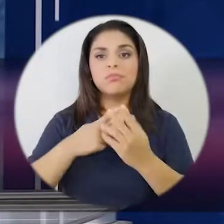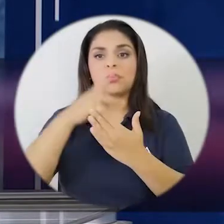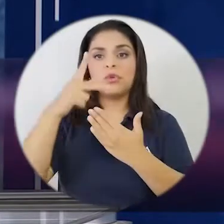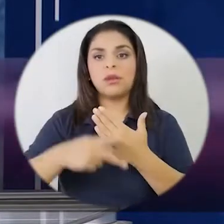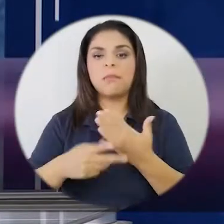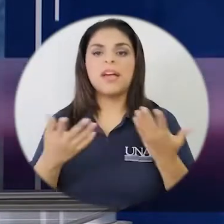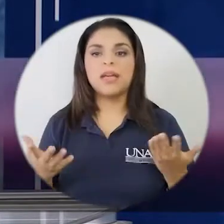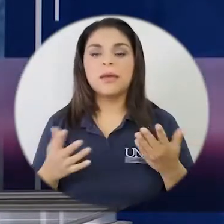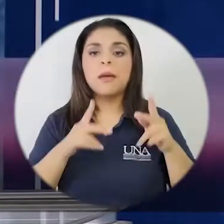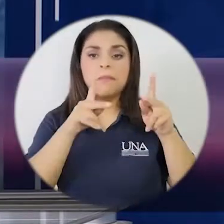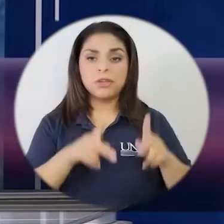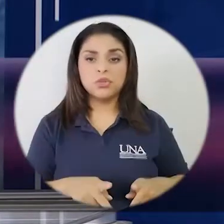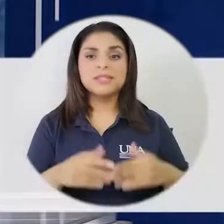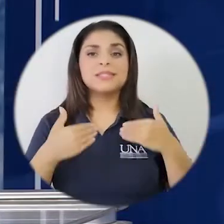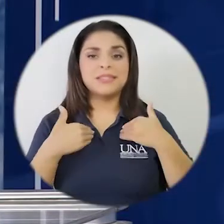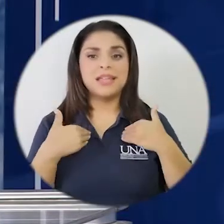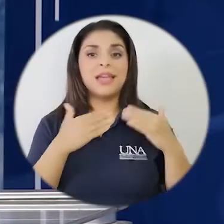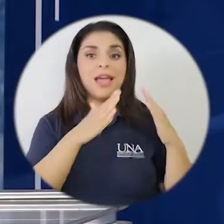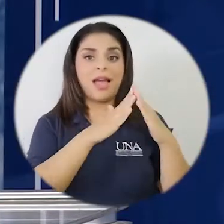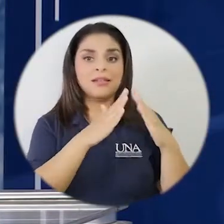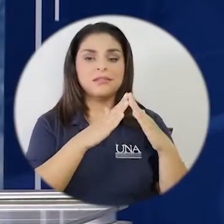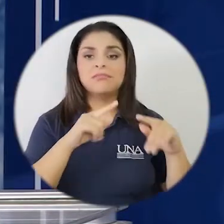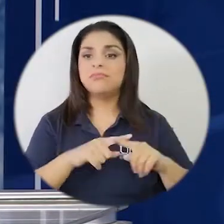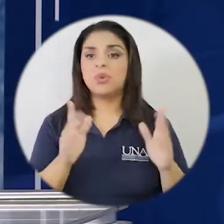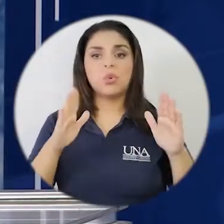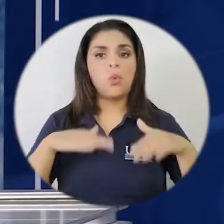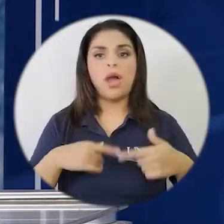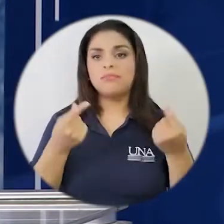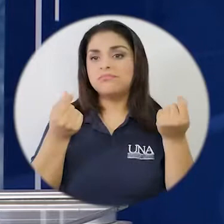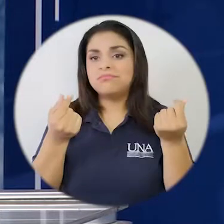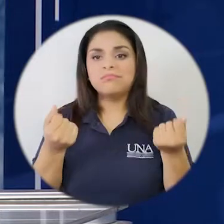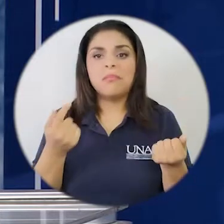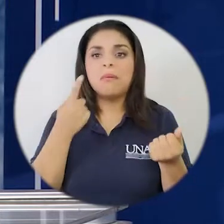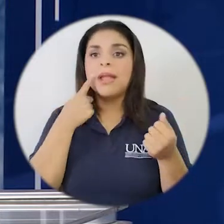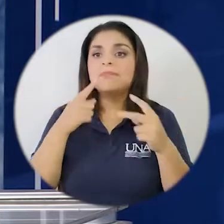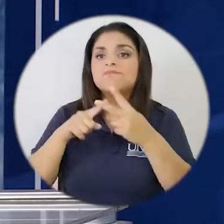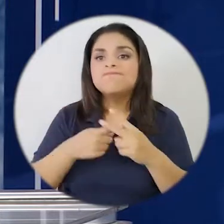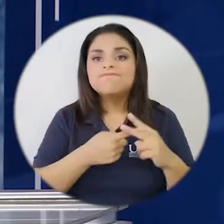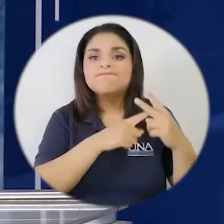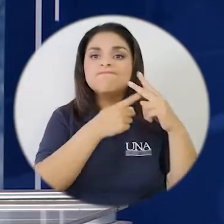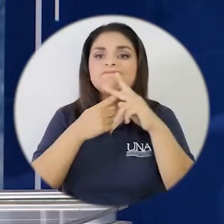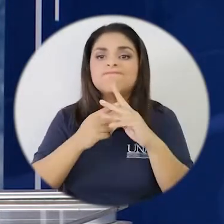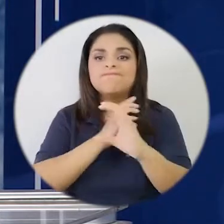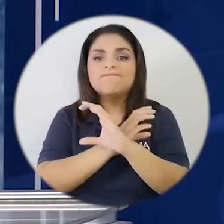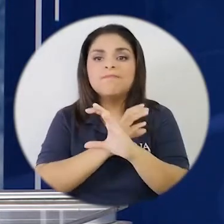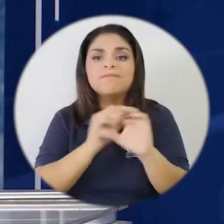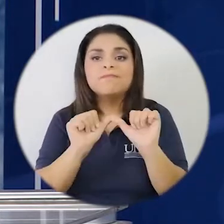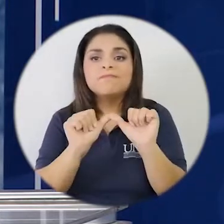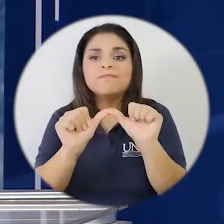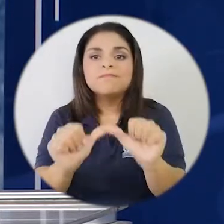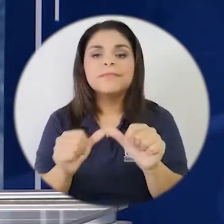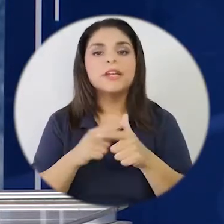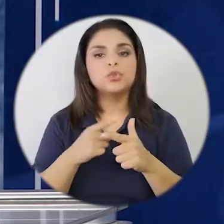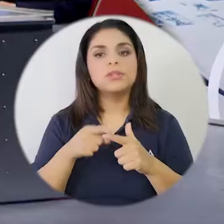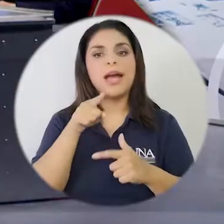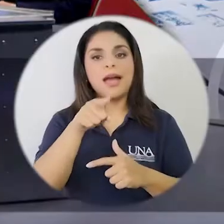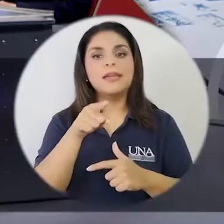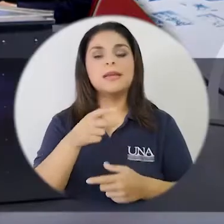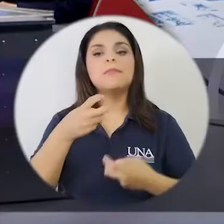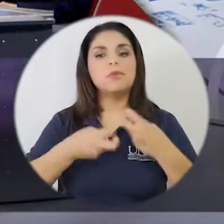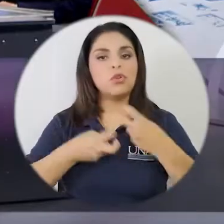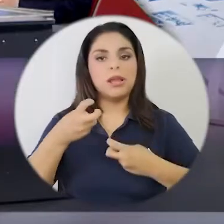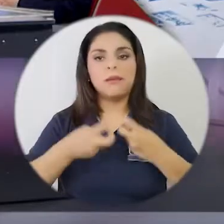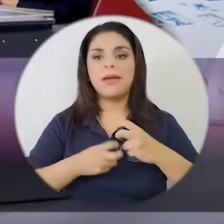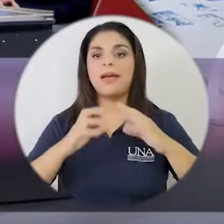de la gente que ya cuenta con una vivienda, pero no tiene los recursos para mantenerla en buen estado, lo cual se va sumando al problema del